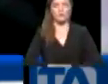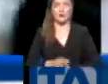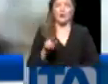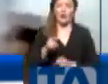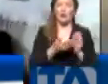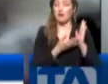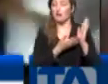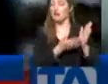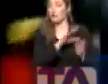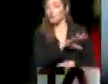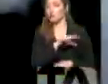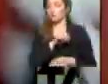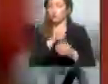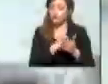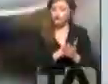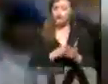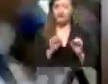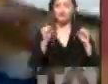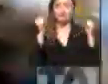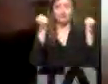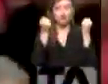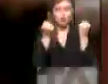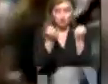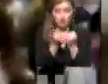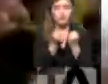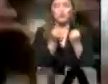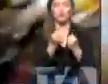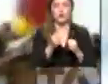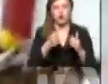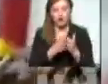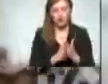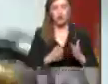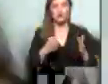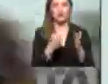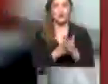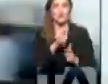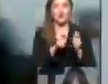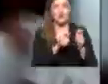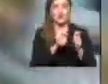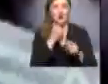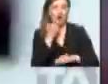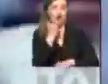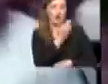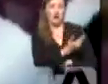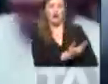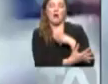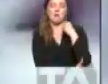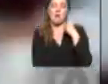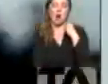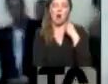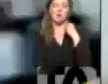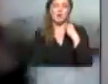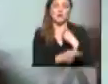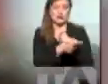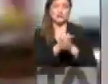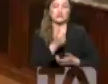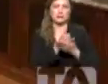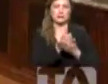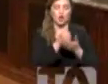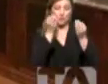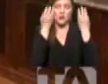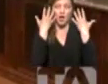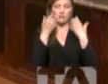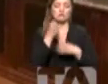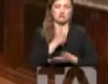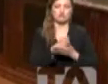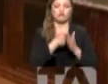referente para la lucha social, para la lucha con los olvidados. Y aquí estoy yo, dando la cara. Y